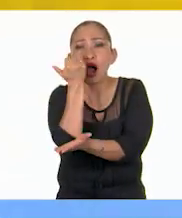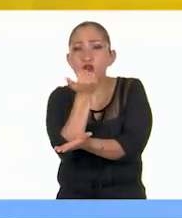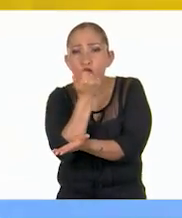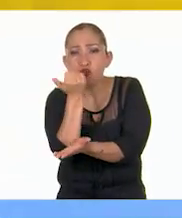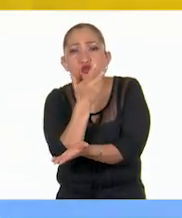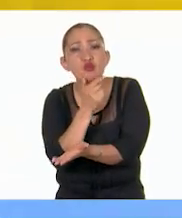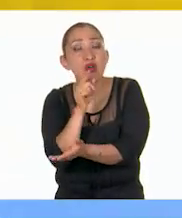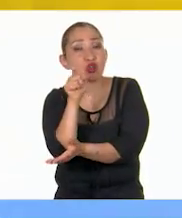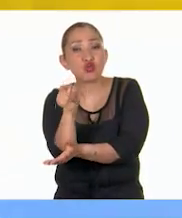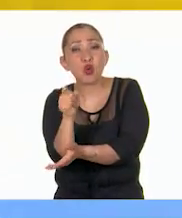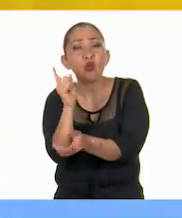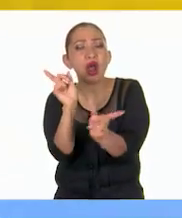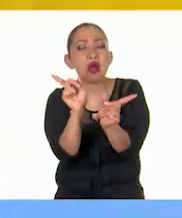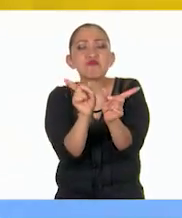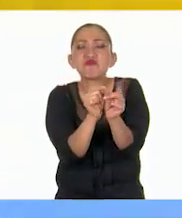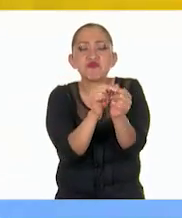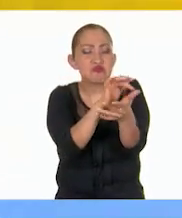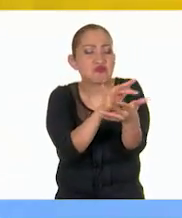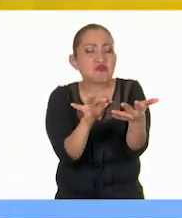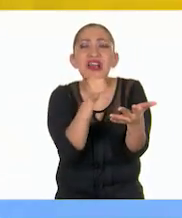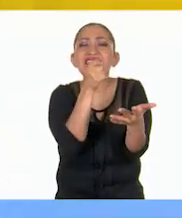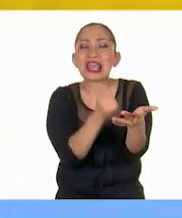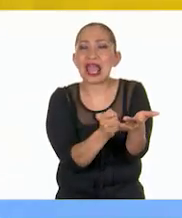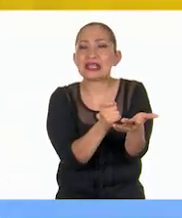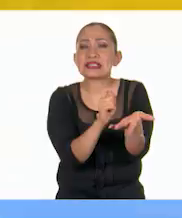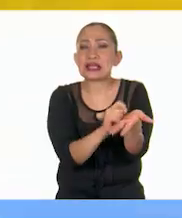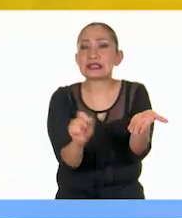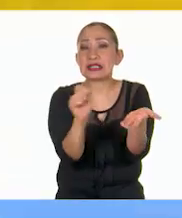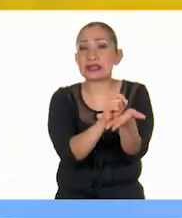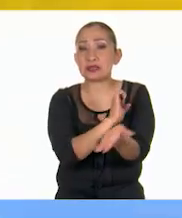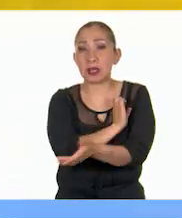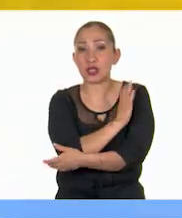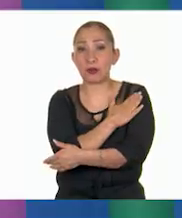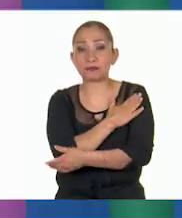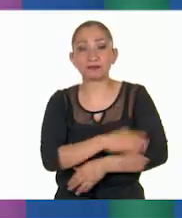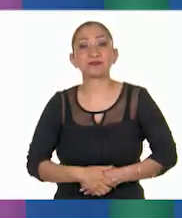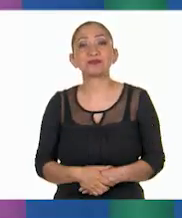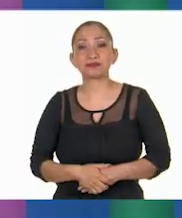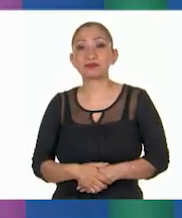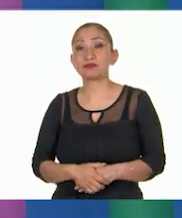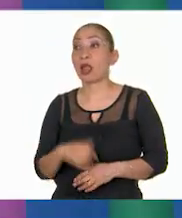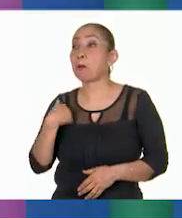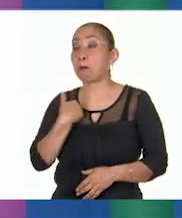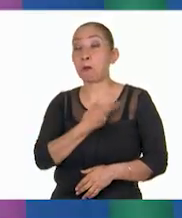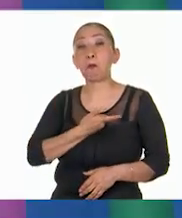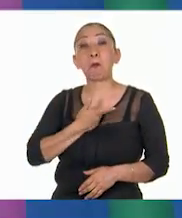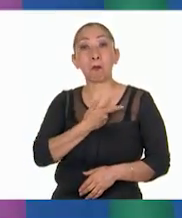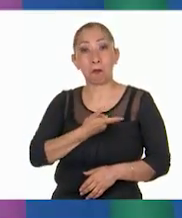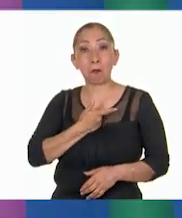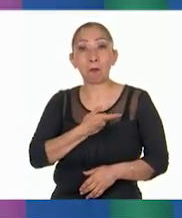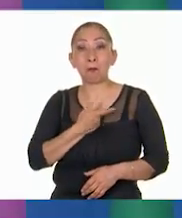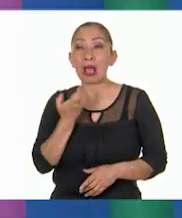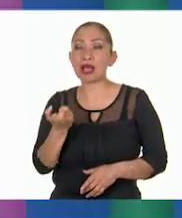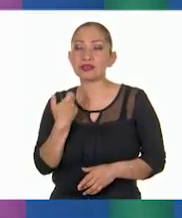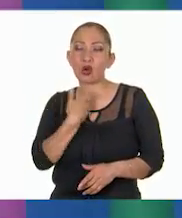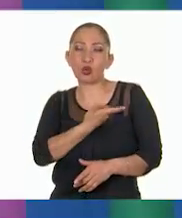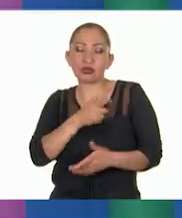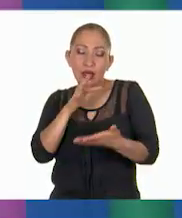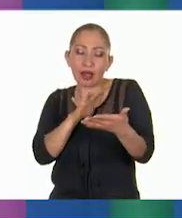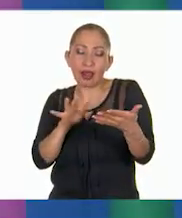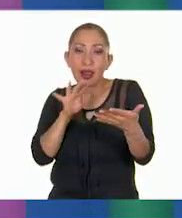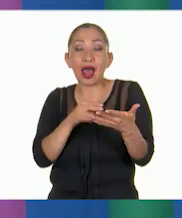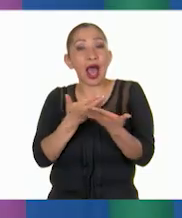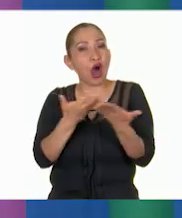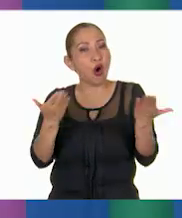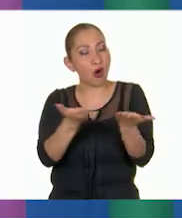y contigo una joyita de la literatura escrita en español. Me encanta el goce estético. Niñas y niños,